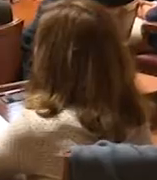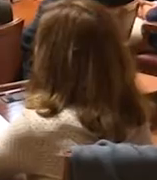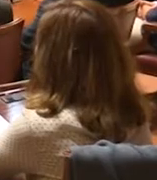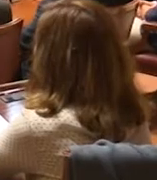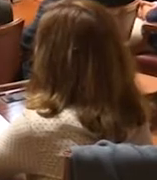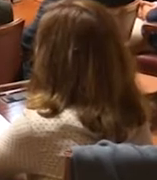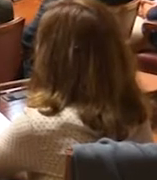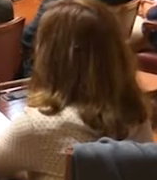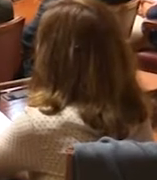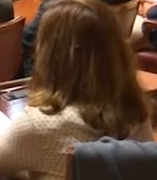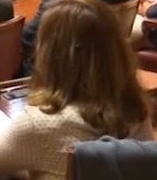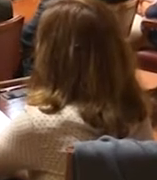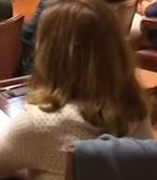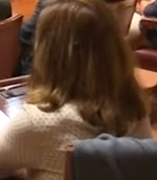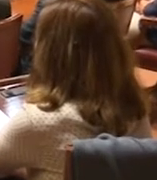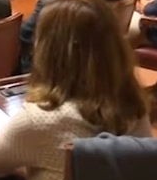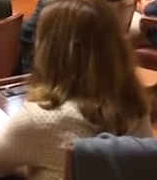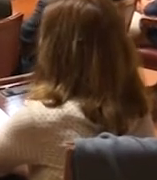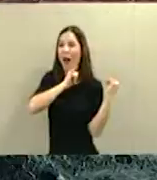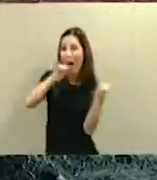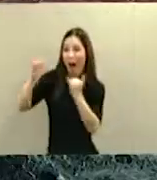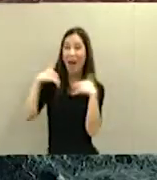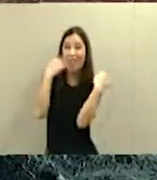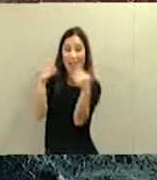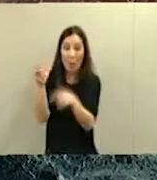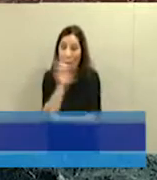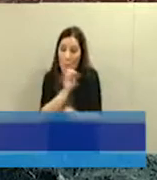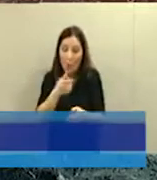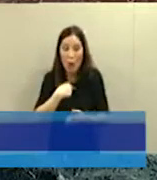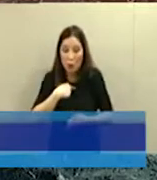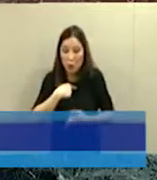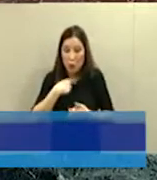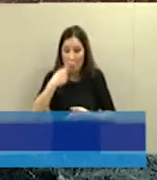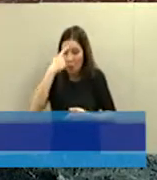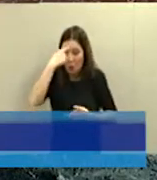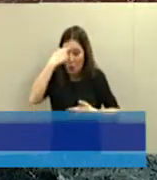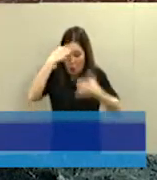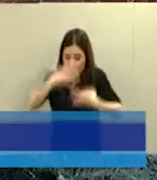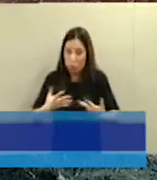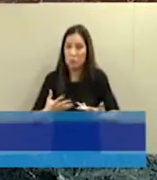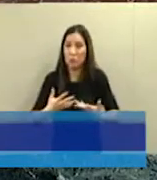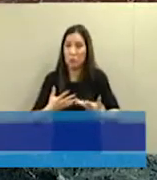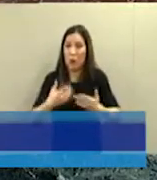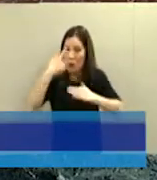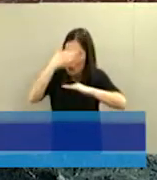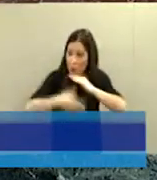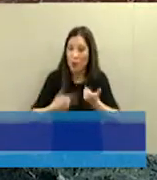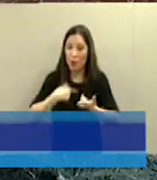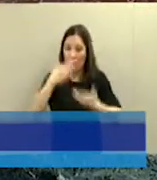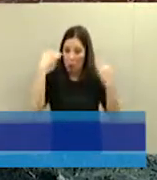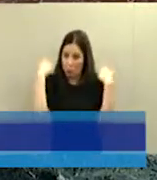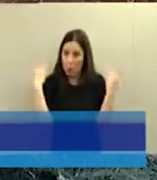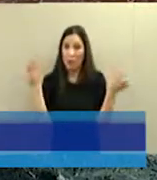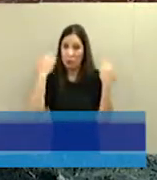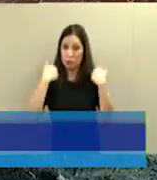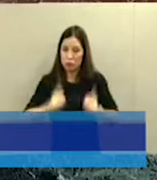que no encontrarán en él a un artista para su sol. Soy una persona prudente, soy una persona responsable